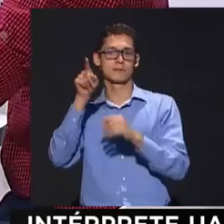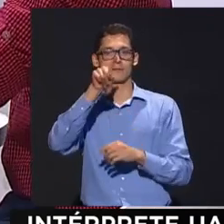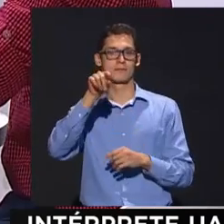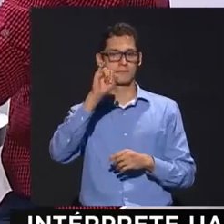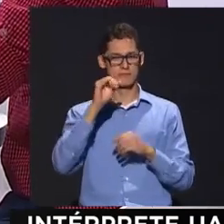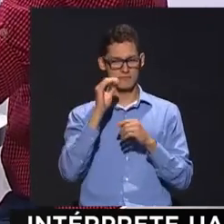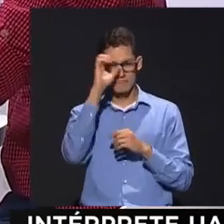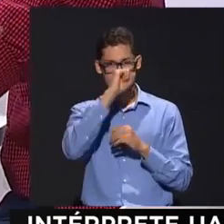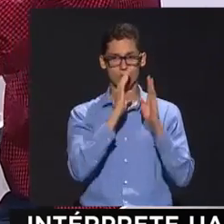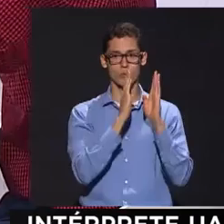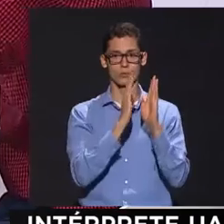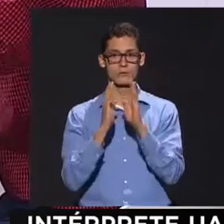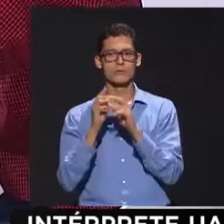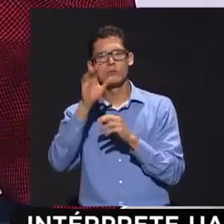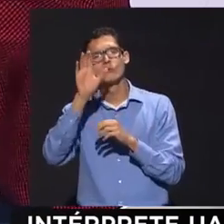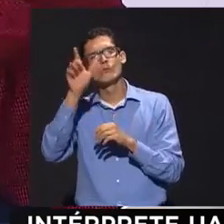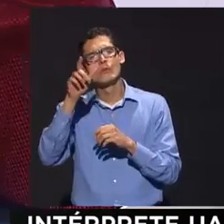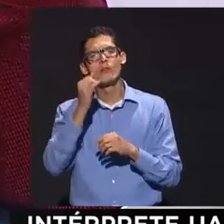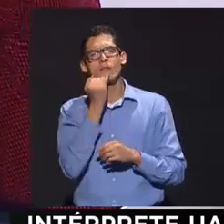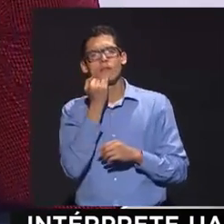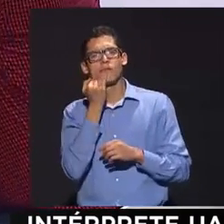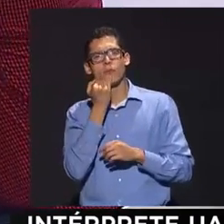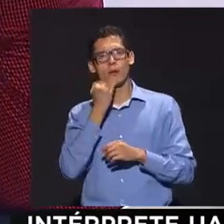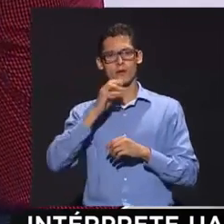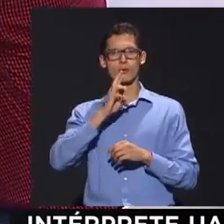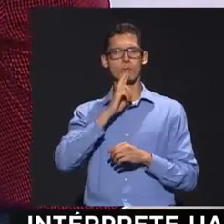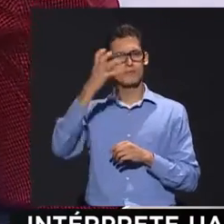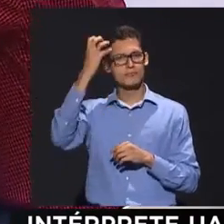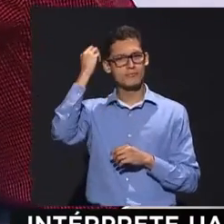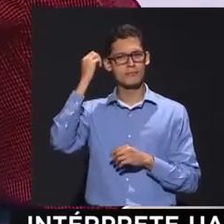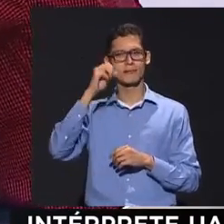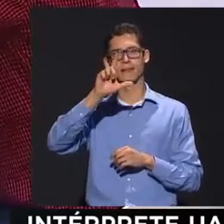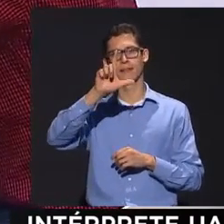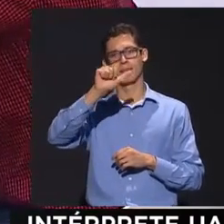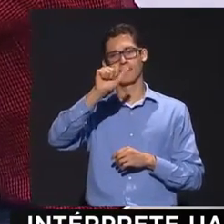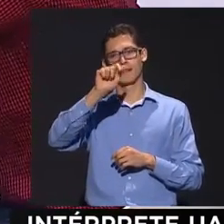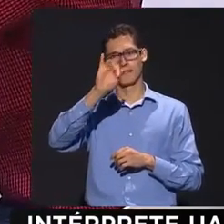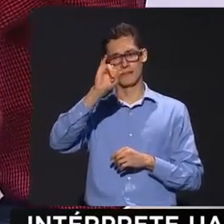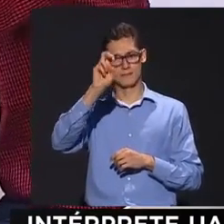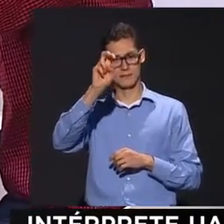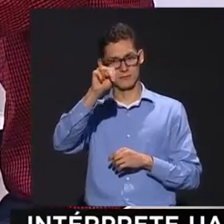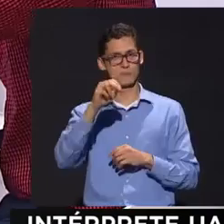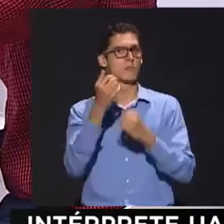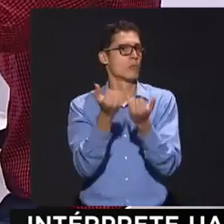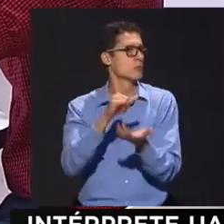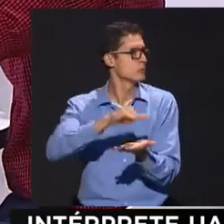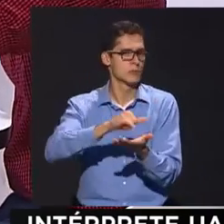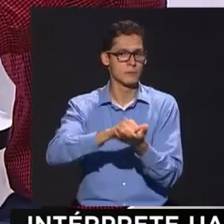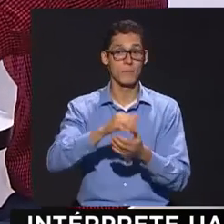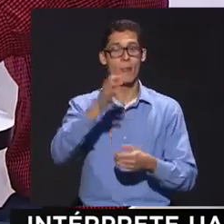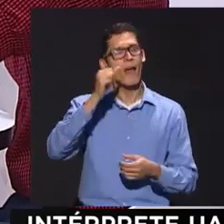tanto el latín como el cifrado que se utiliza mucho a la vez anterior hicimos un juego de